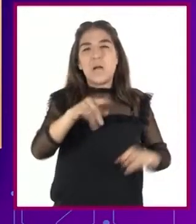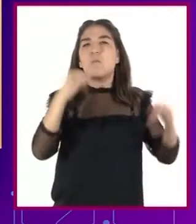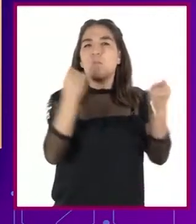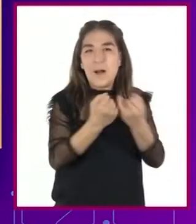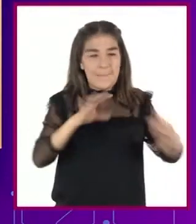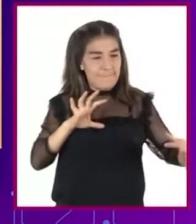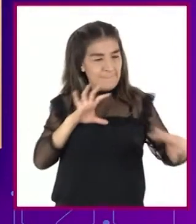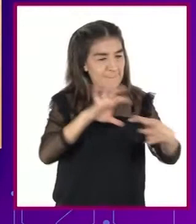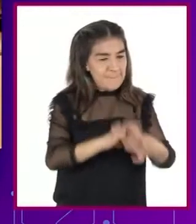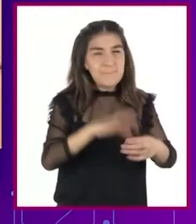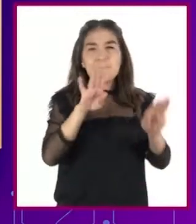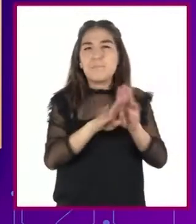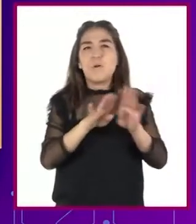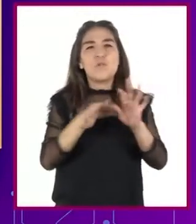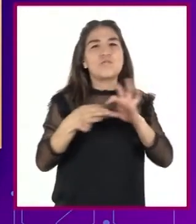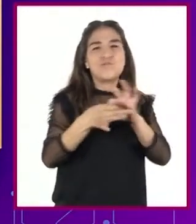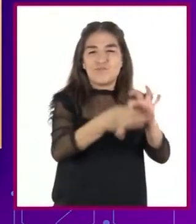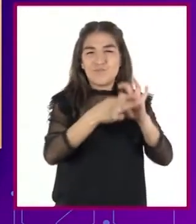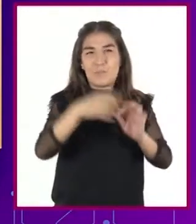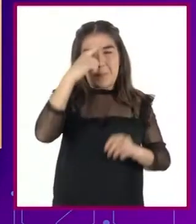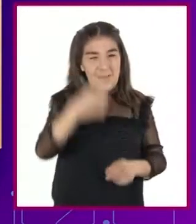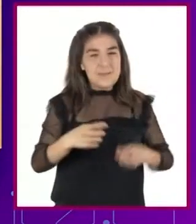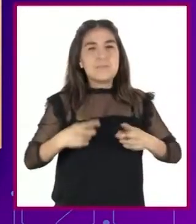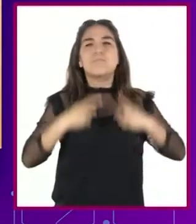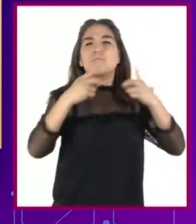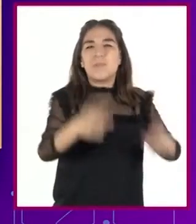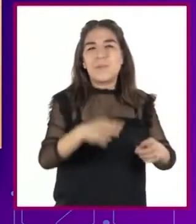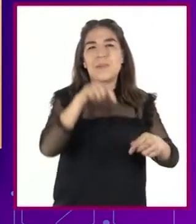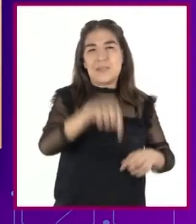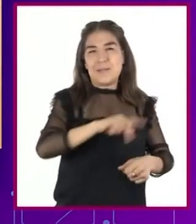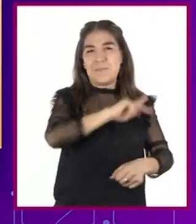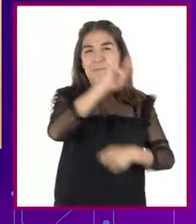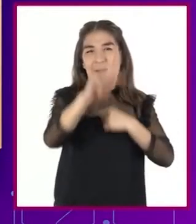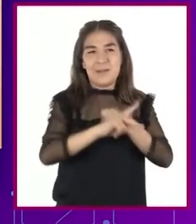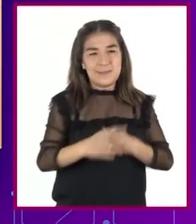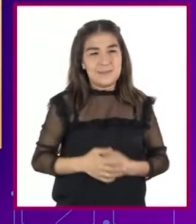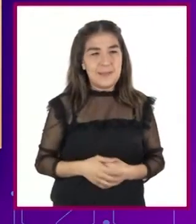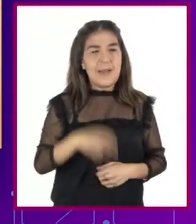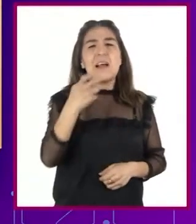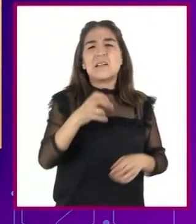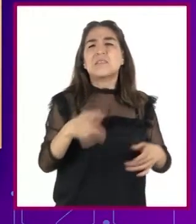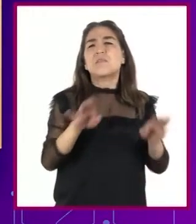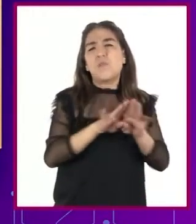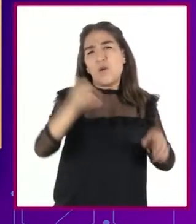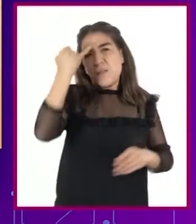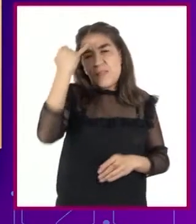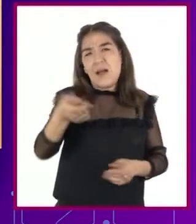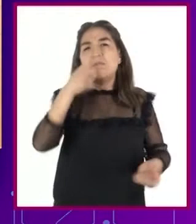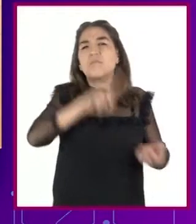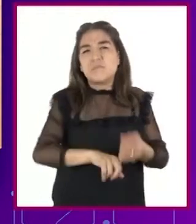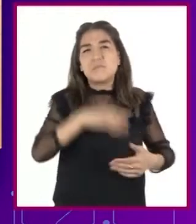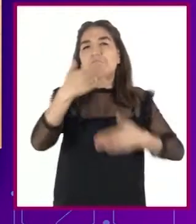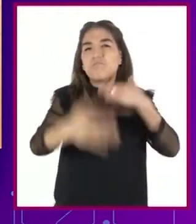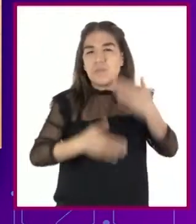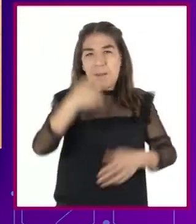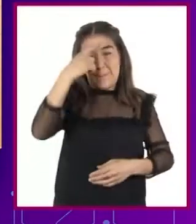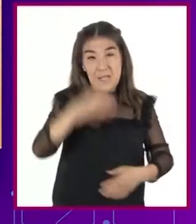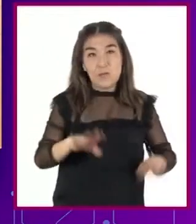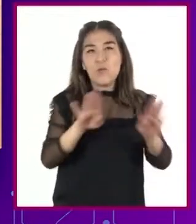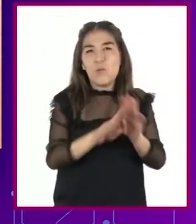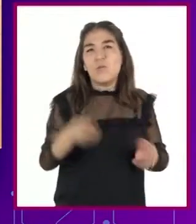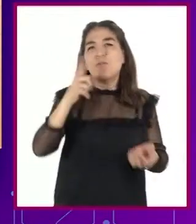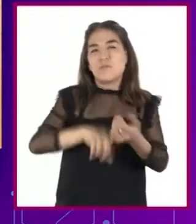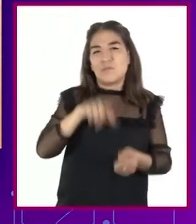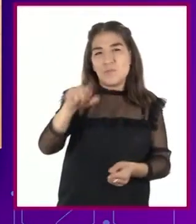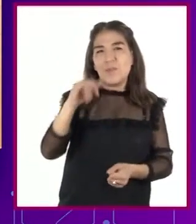unión incondicional y la entrega a la patria. Estas ideas tuvieron gran influencia en los procesos de unificación de